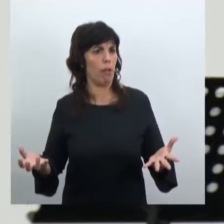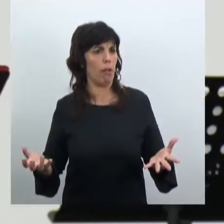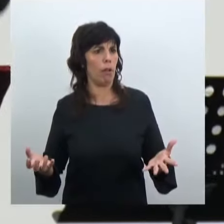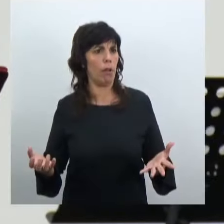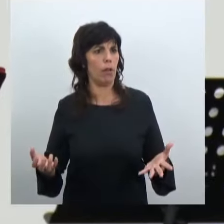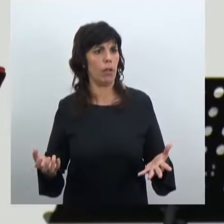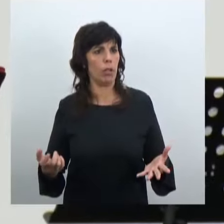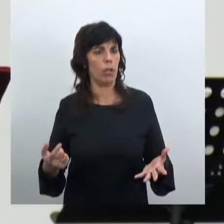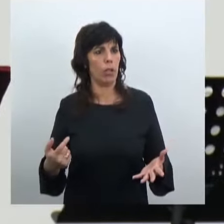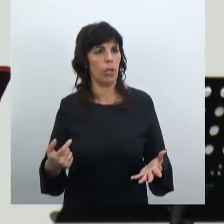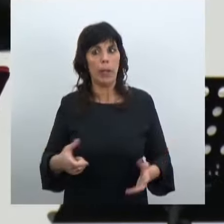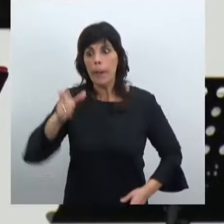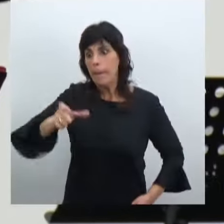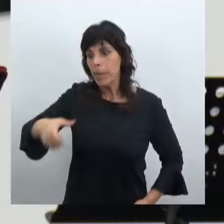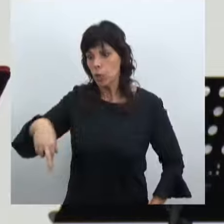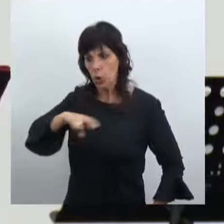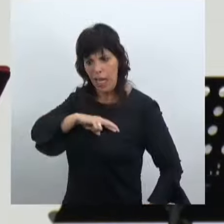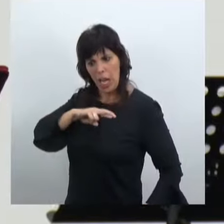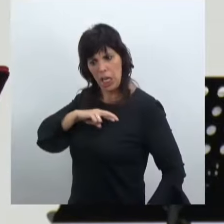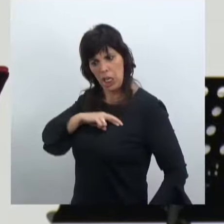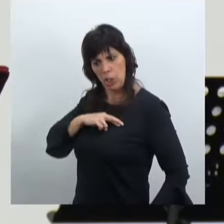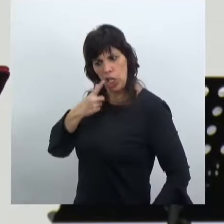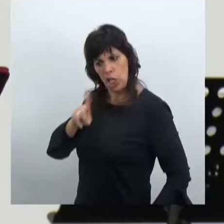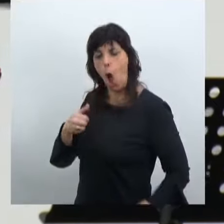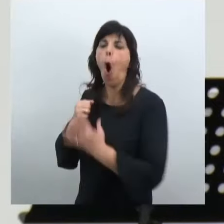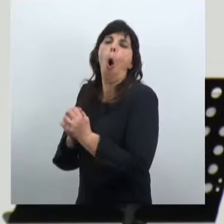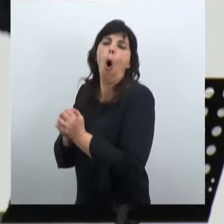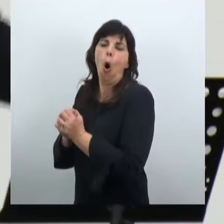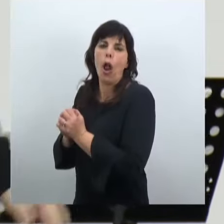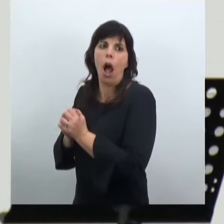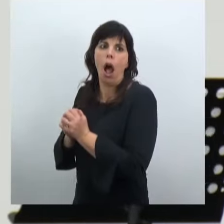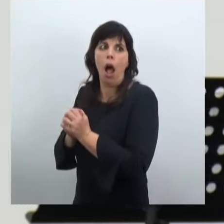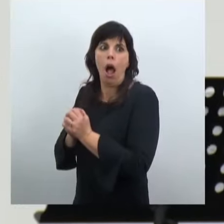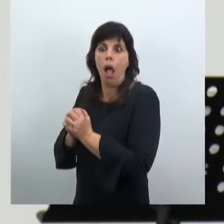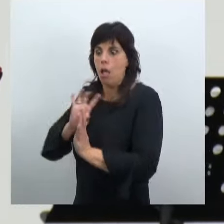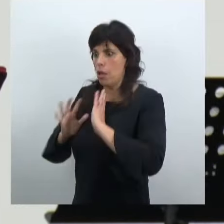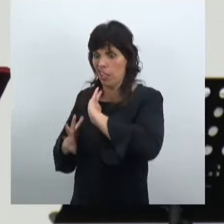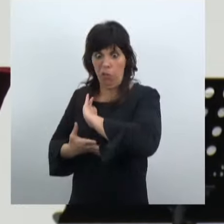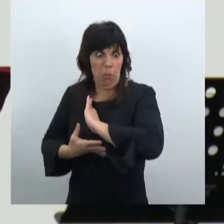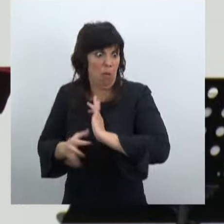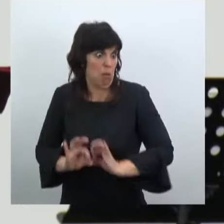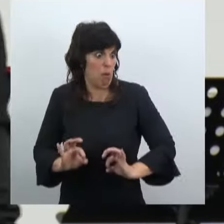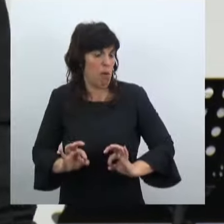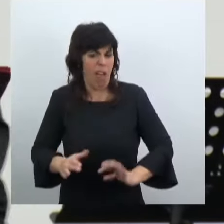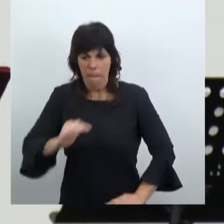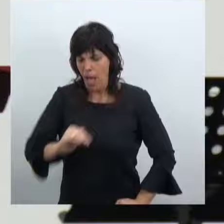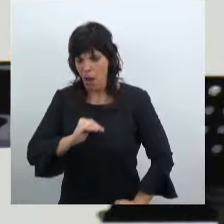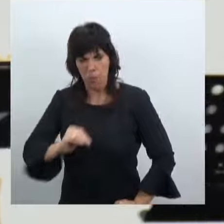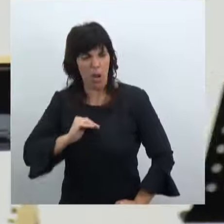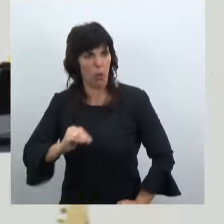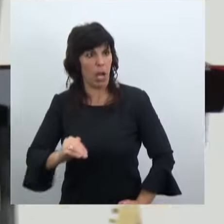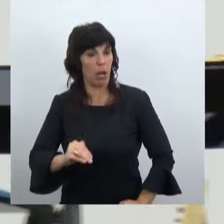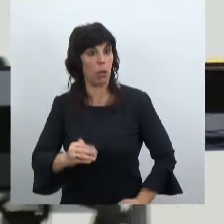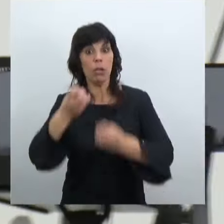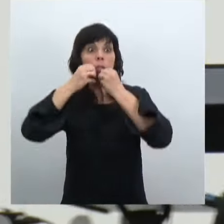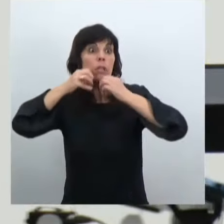no comprendo cómo gente religiosa dice que ora y sigue lo malo que son. Y con esta parábola la aprendí, y